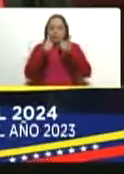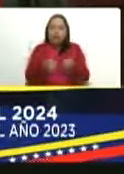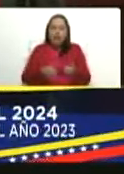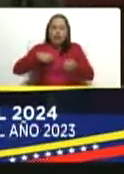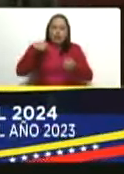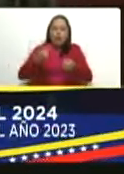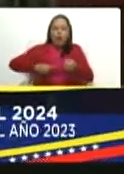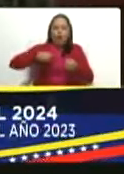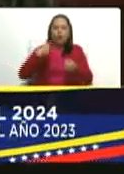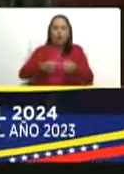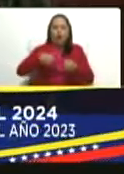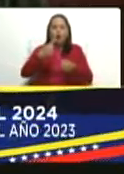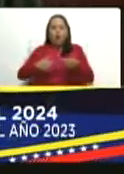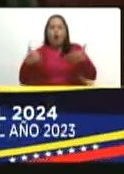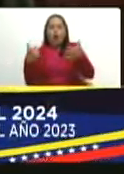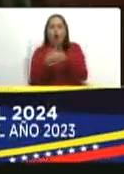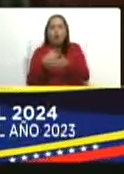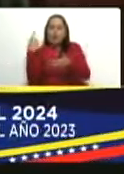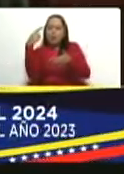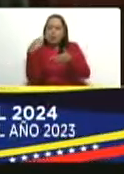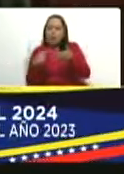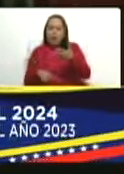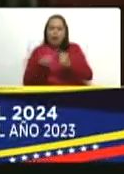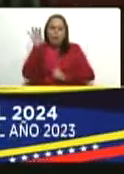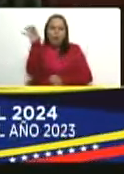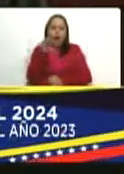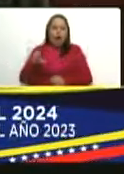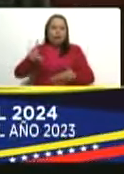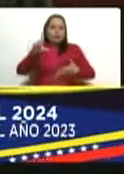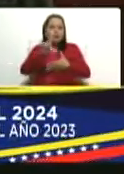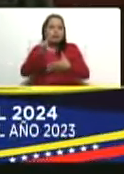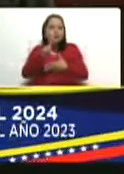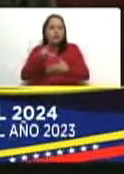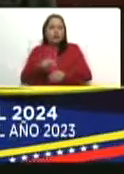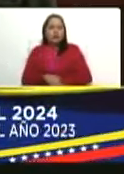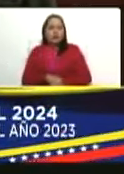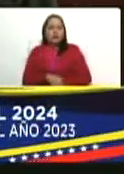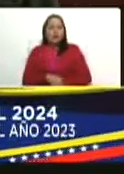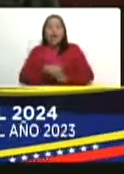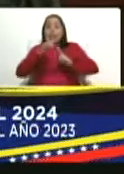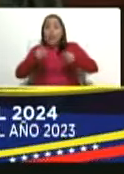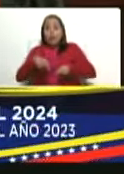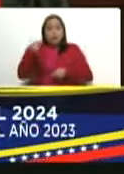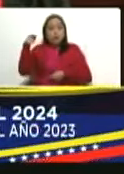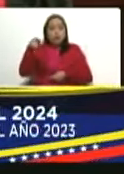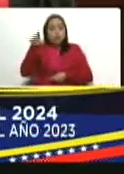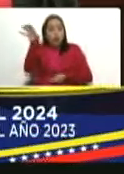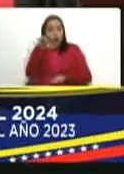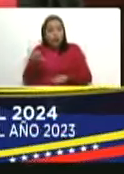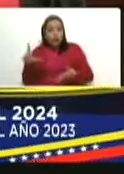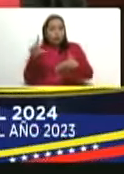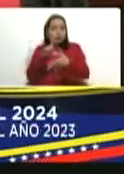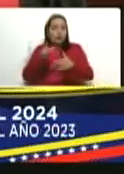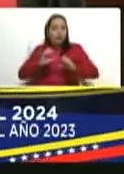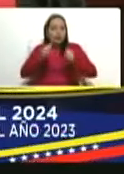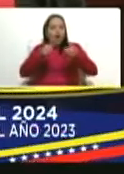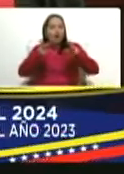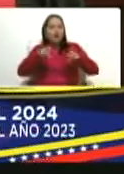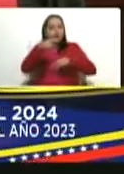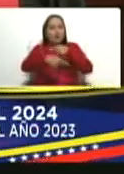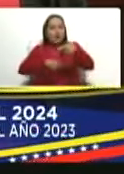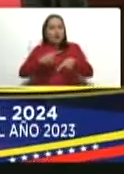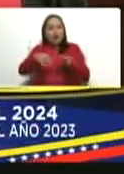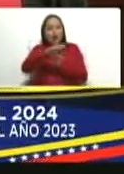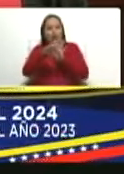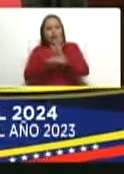de Estado en los países latinoamericanos, que también habían emprendido nuevos procesos constituyentes